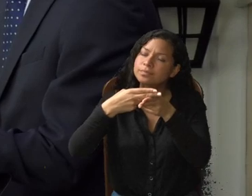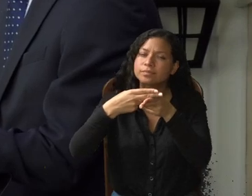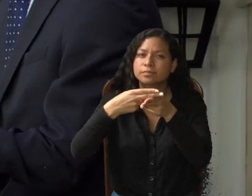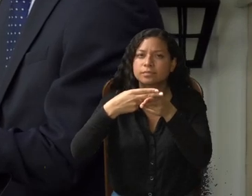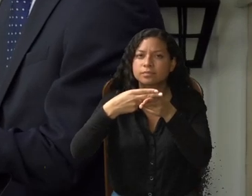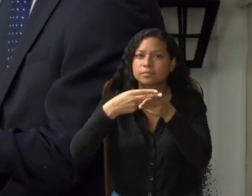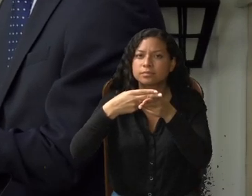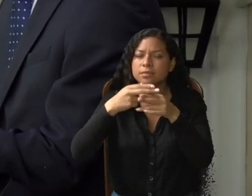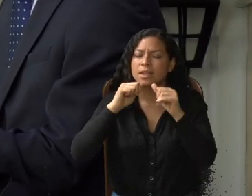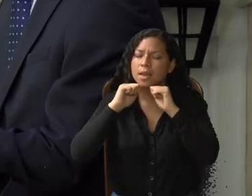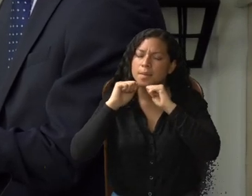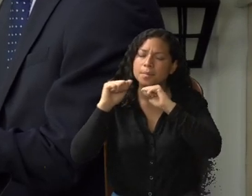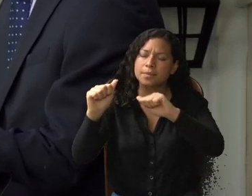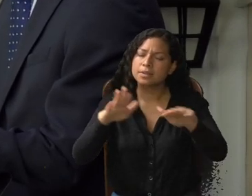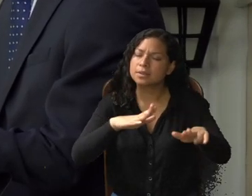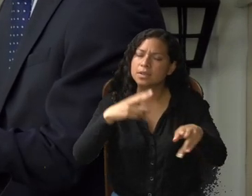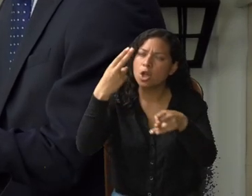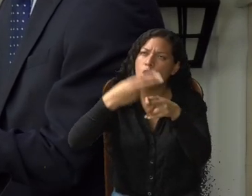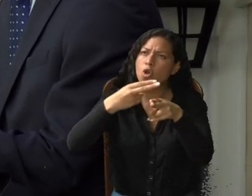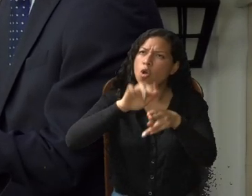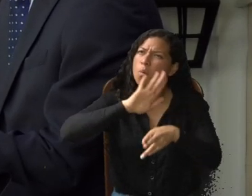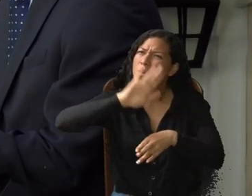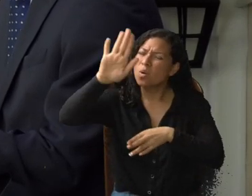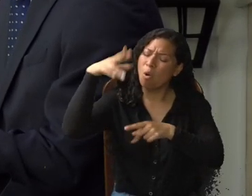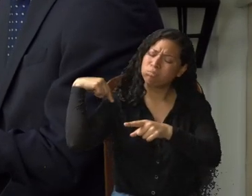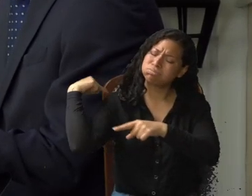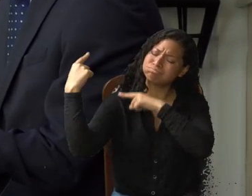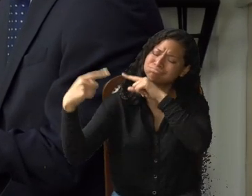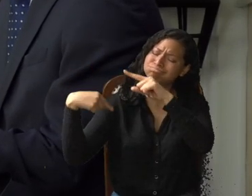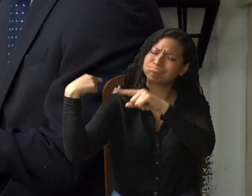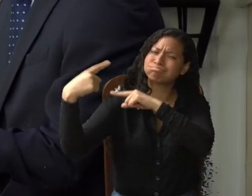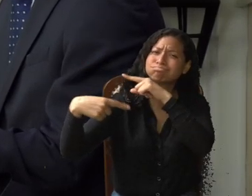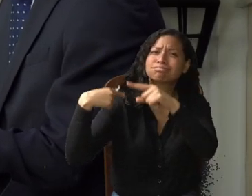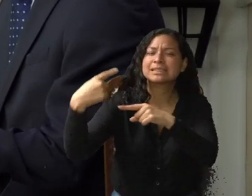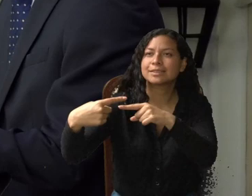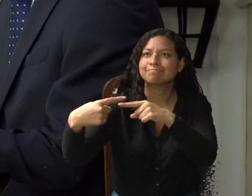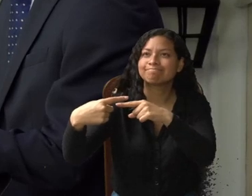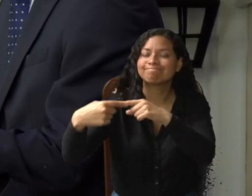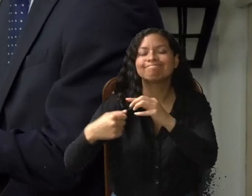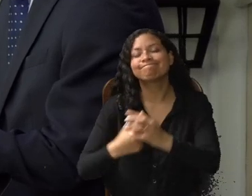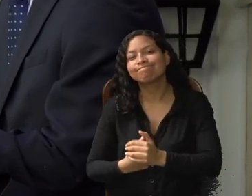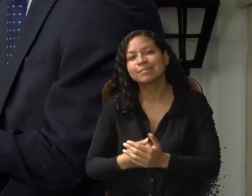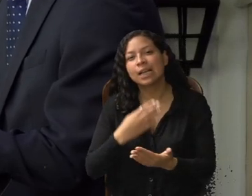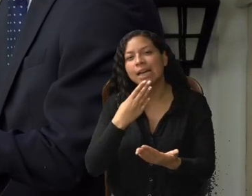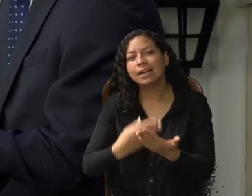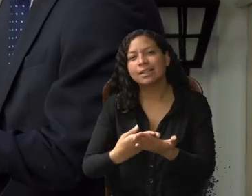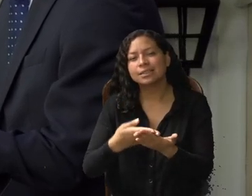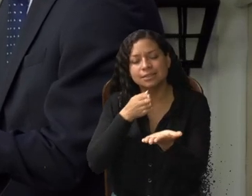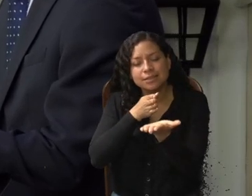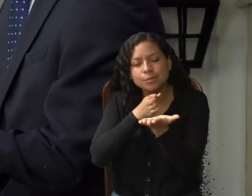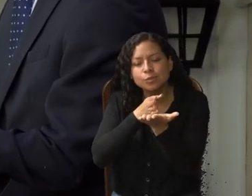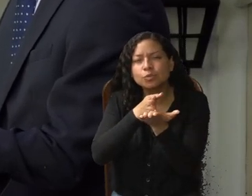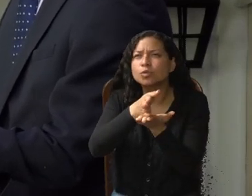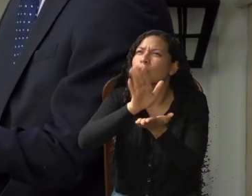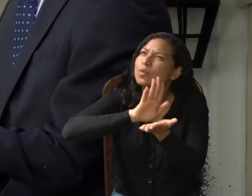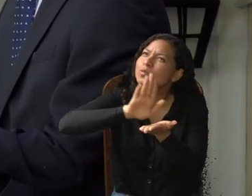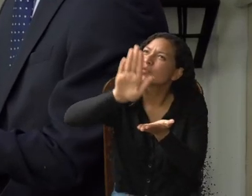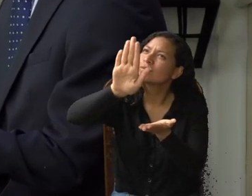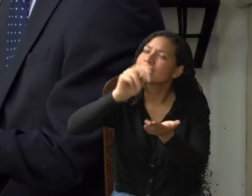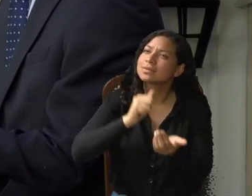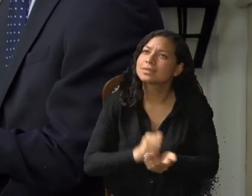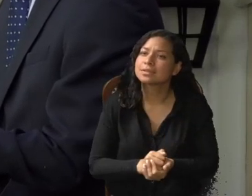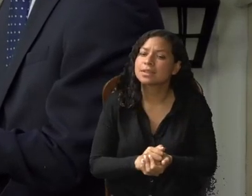Bendito sea tu nombre, Señor, por los siglos de los siglos. Agradecemos por tu eternidad, por cada una de